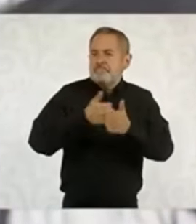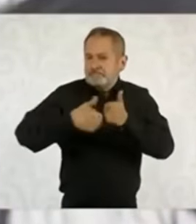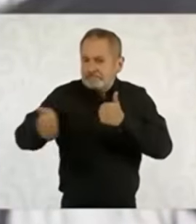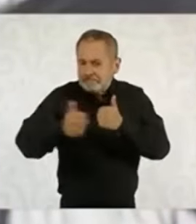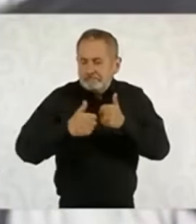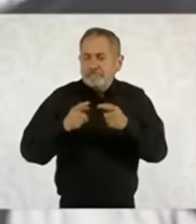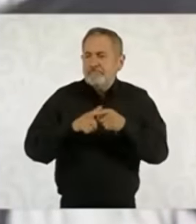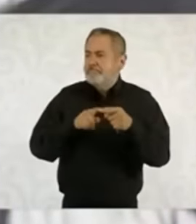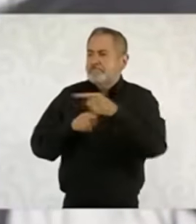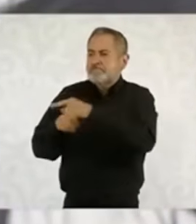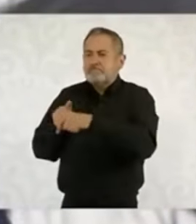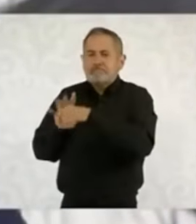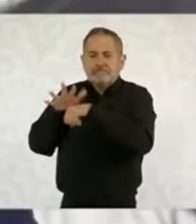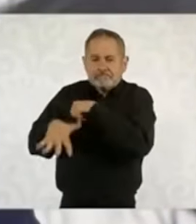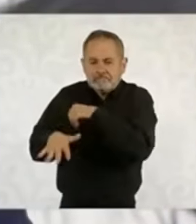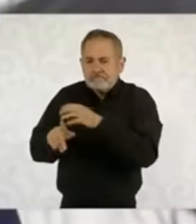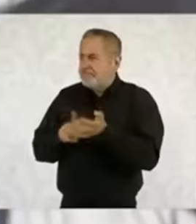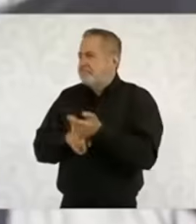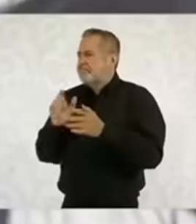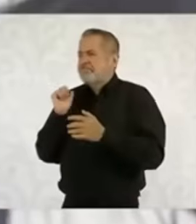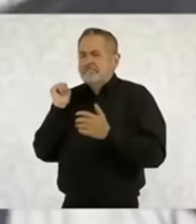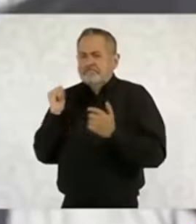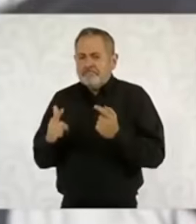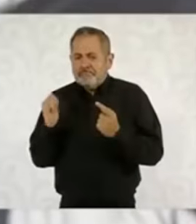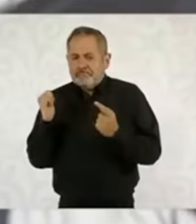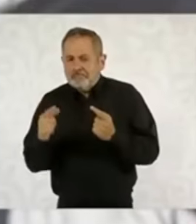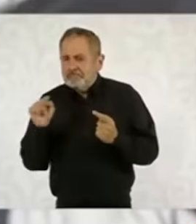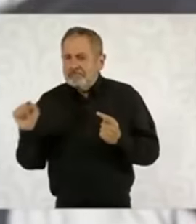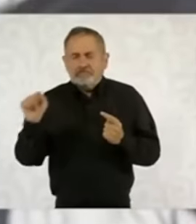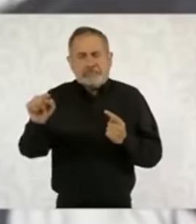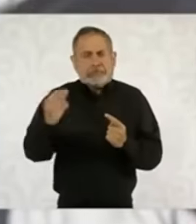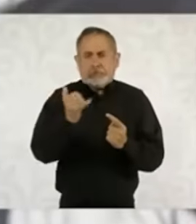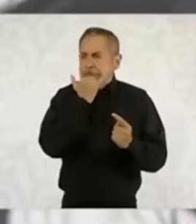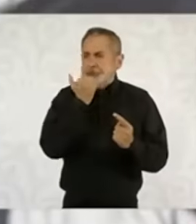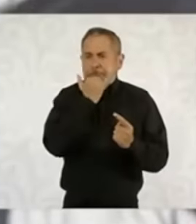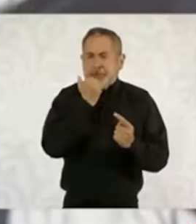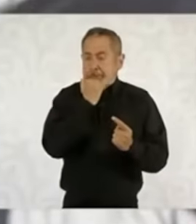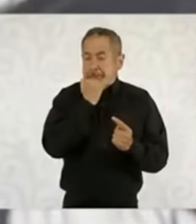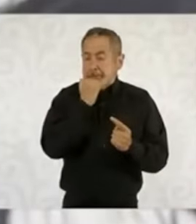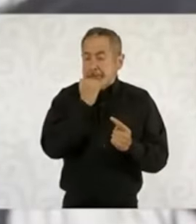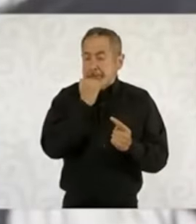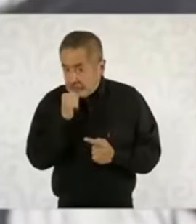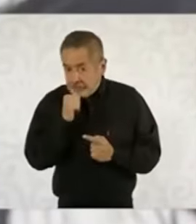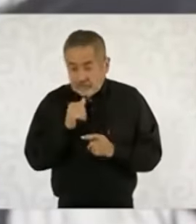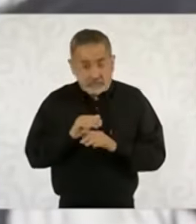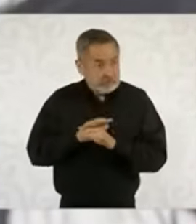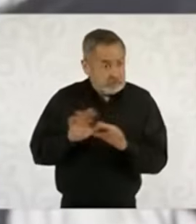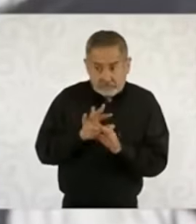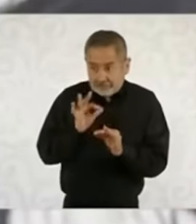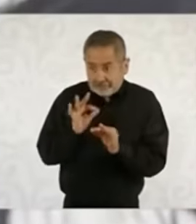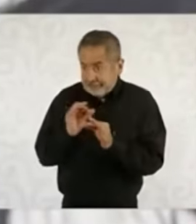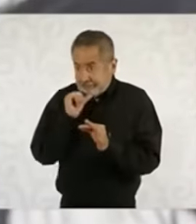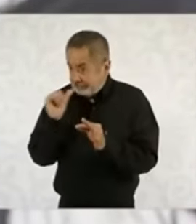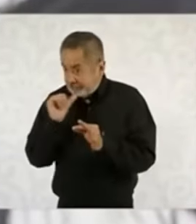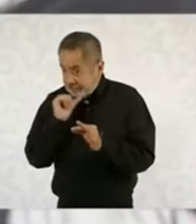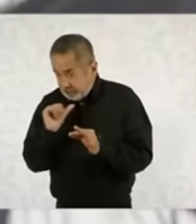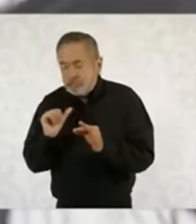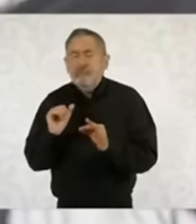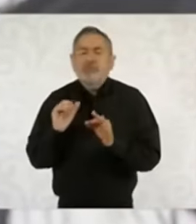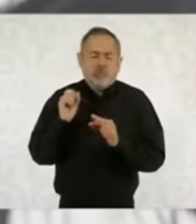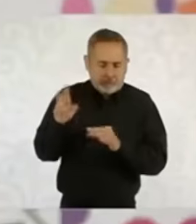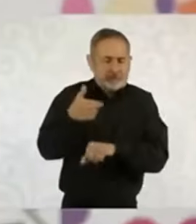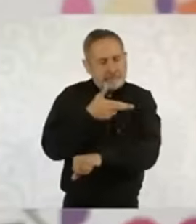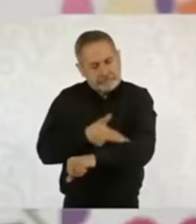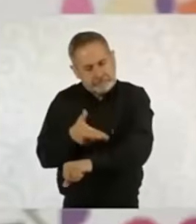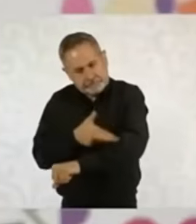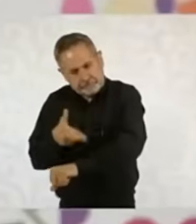salvaguarda, que no estén en zonas de valor ambiental, en parques nacionales, áreas protegidas. Y una vez que tenemos esta identificación, se lleva